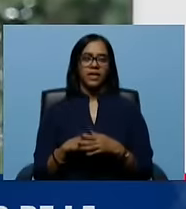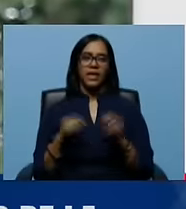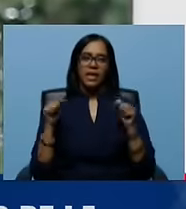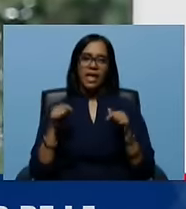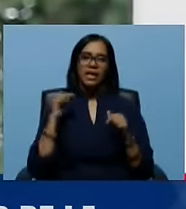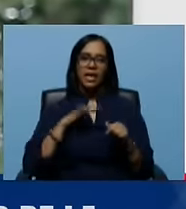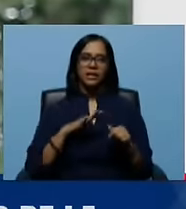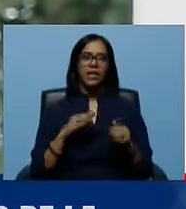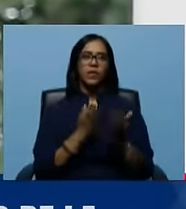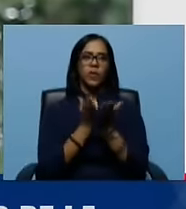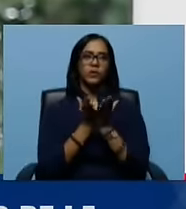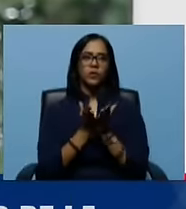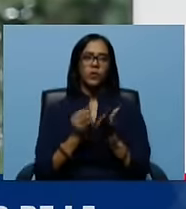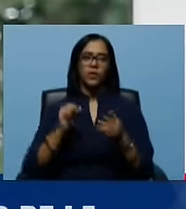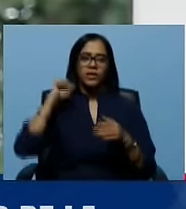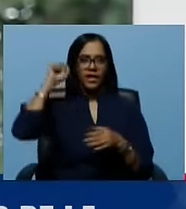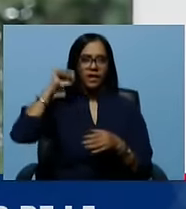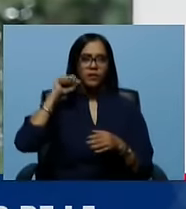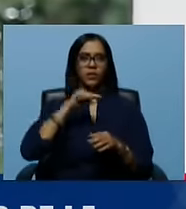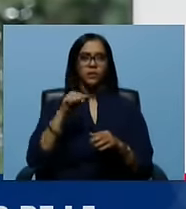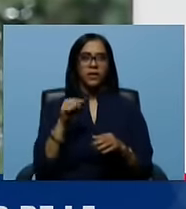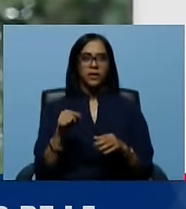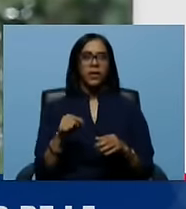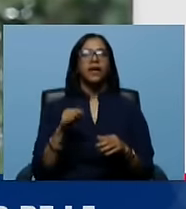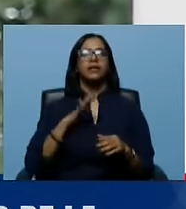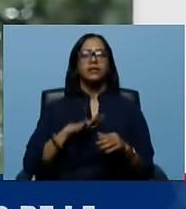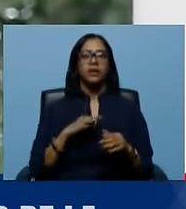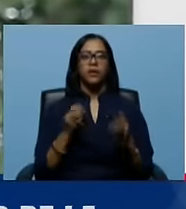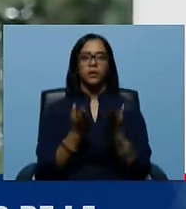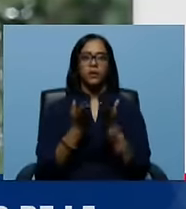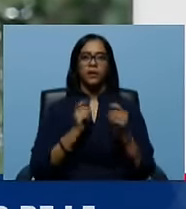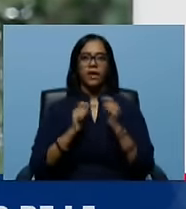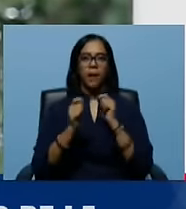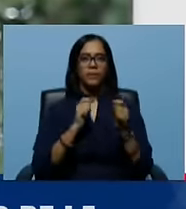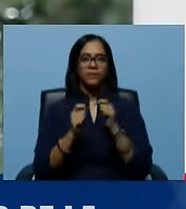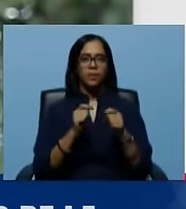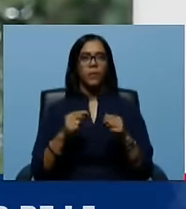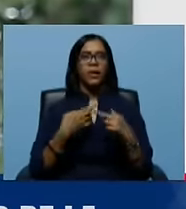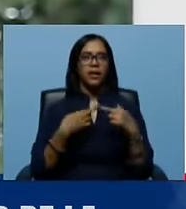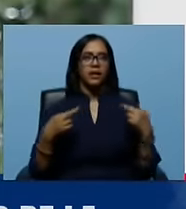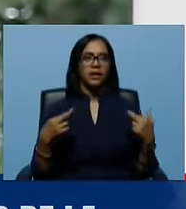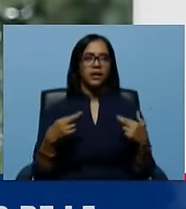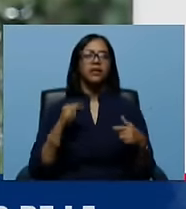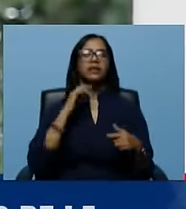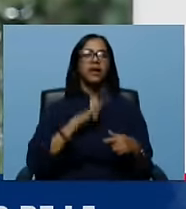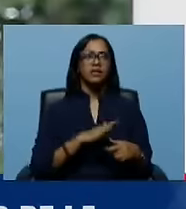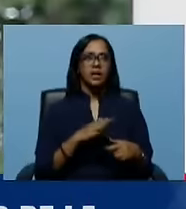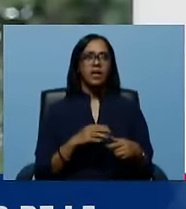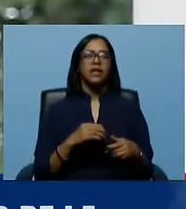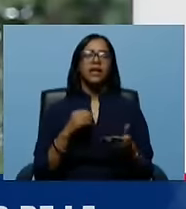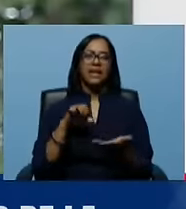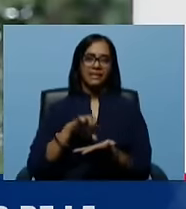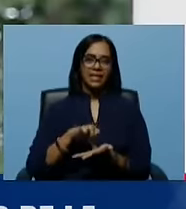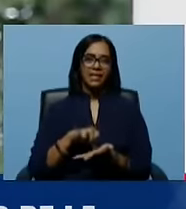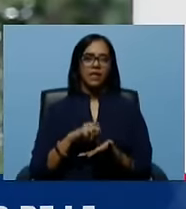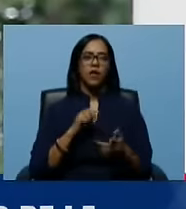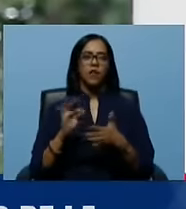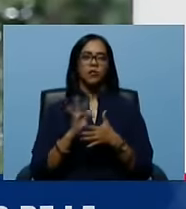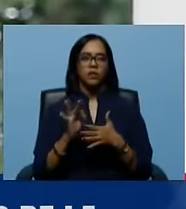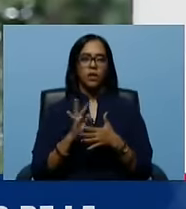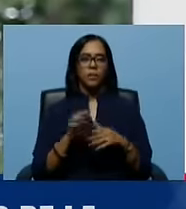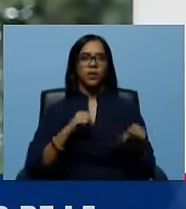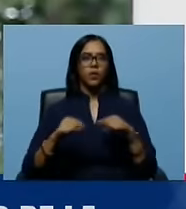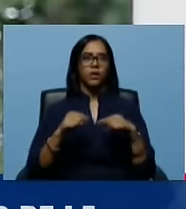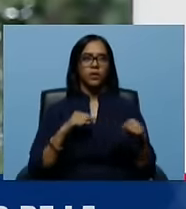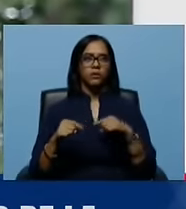estén los estudios de grabación de ustedes, estén los estudios de transmisión para redes y esté la sede de funcionamiento y